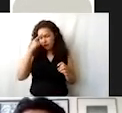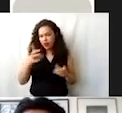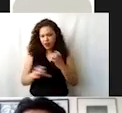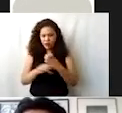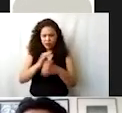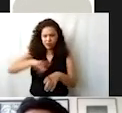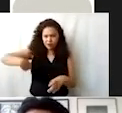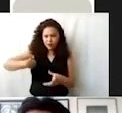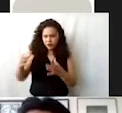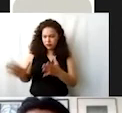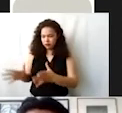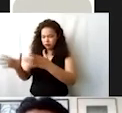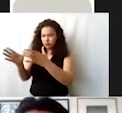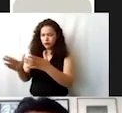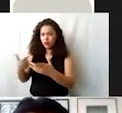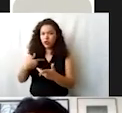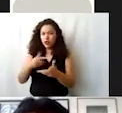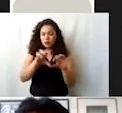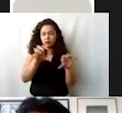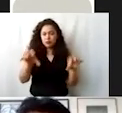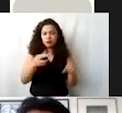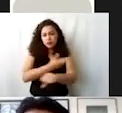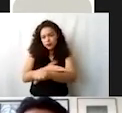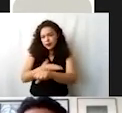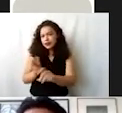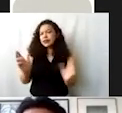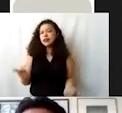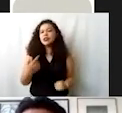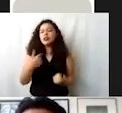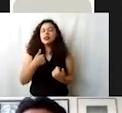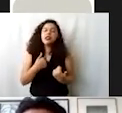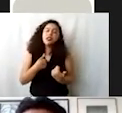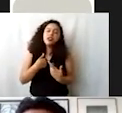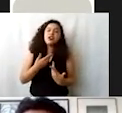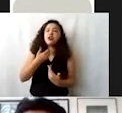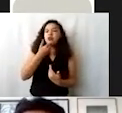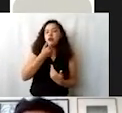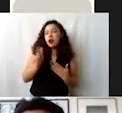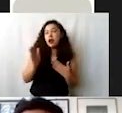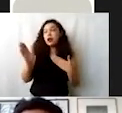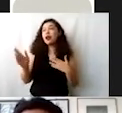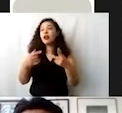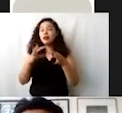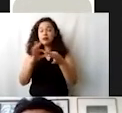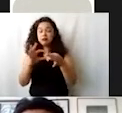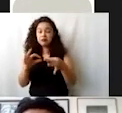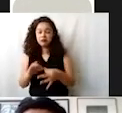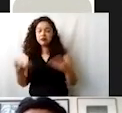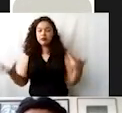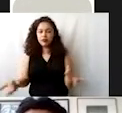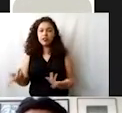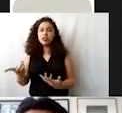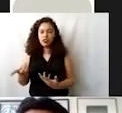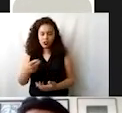sucursal. Si quiero ser muy ortodoxo, así muy papista, como se dice, pues sí, tendría yo que